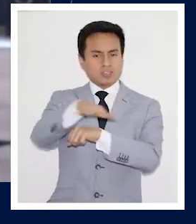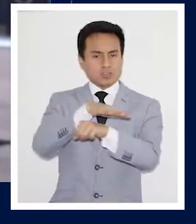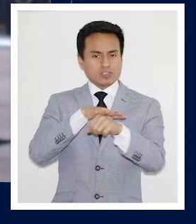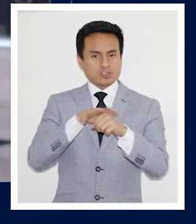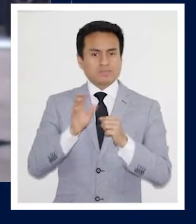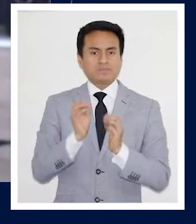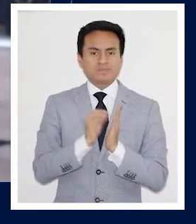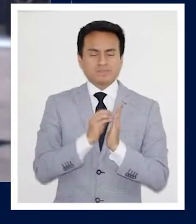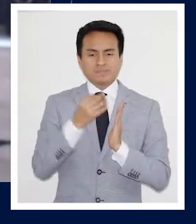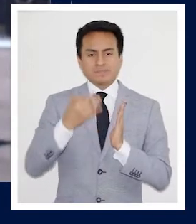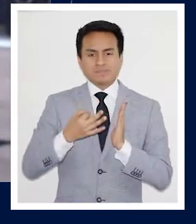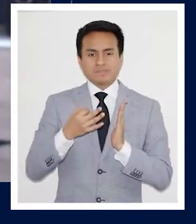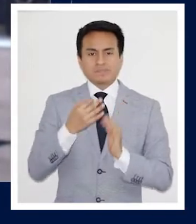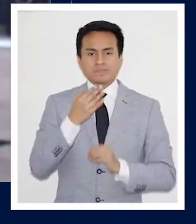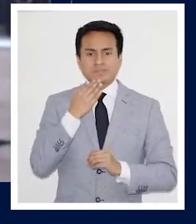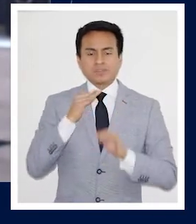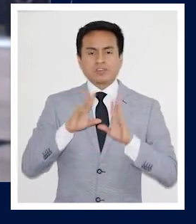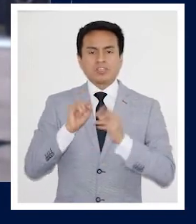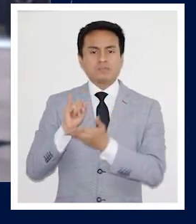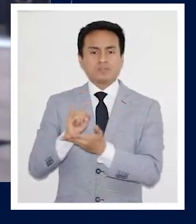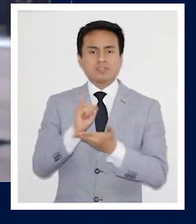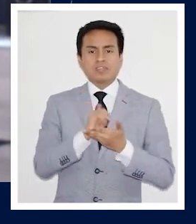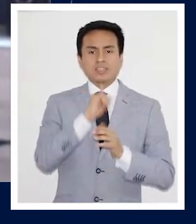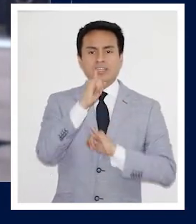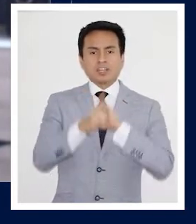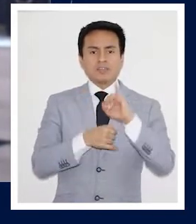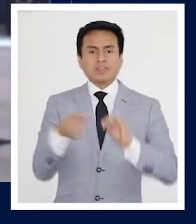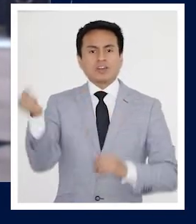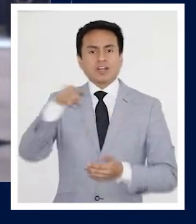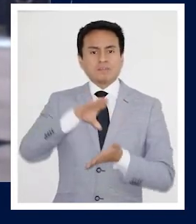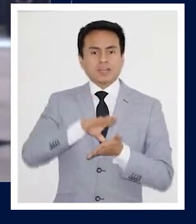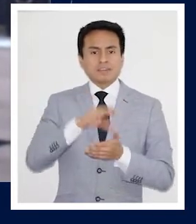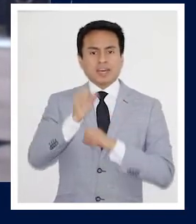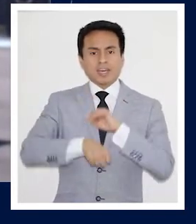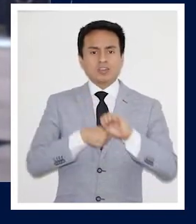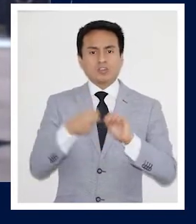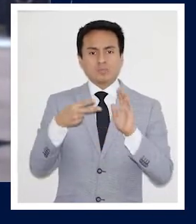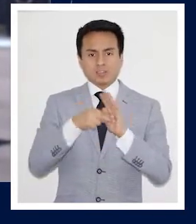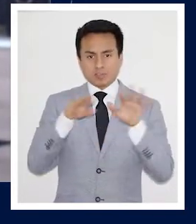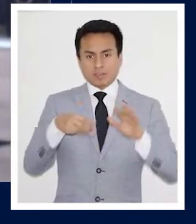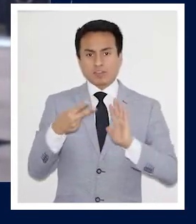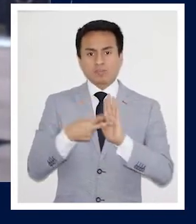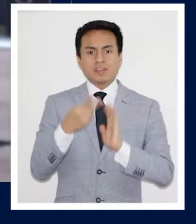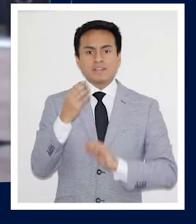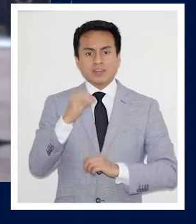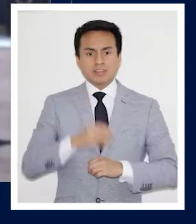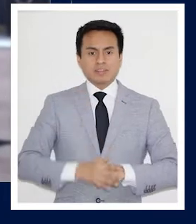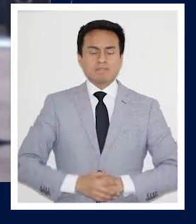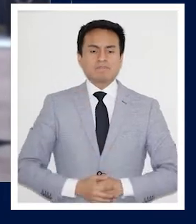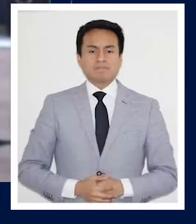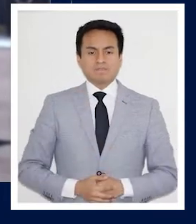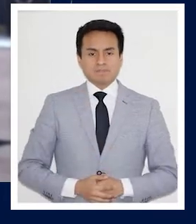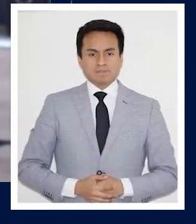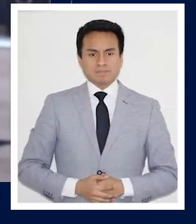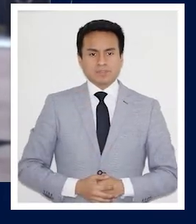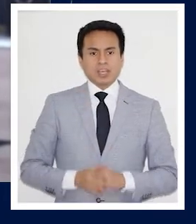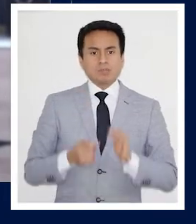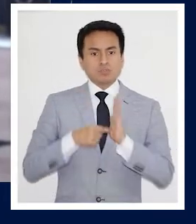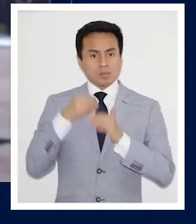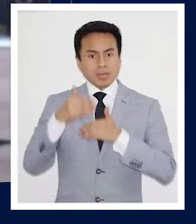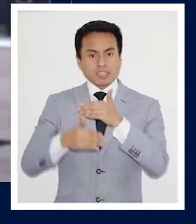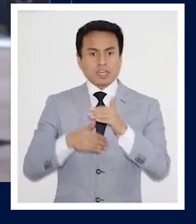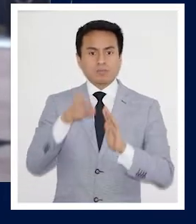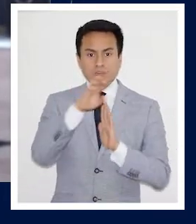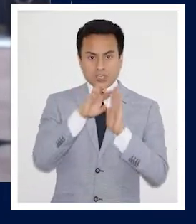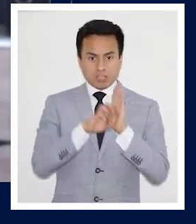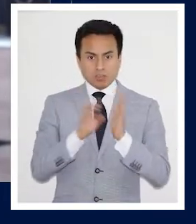situación, descrita por los organismos internacionales que visitaron el país el año 2019, el año 2020, y